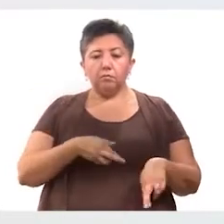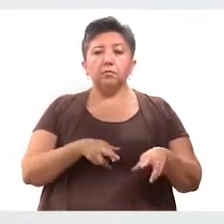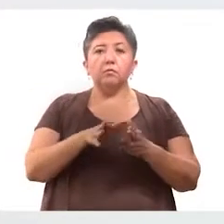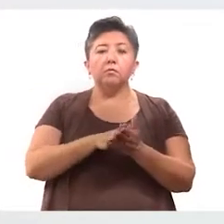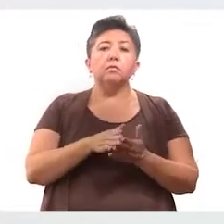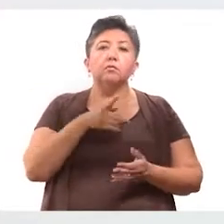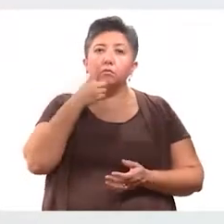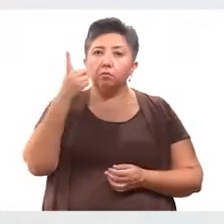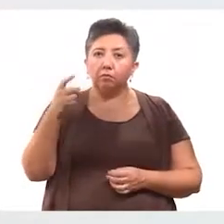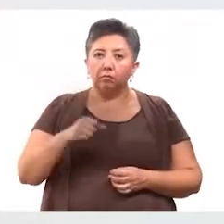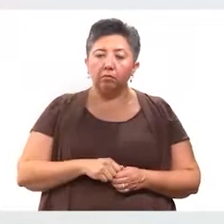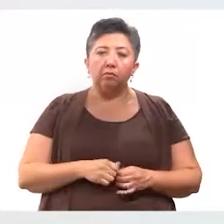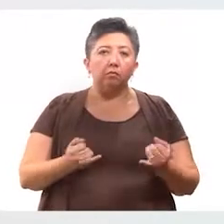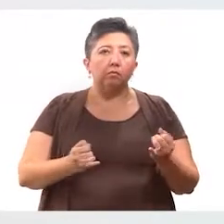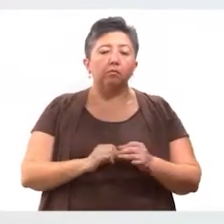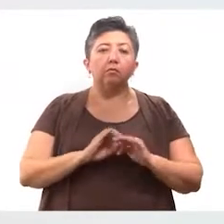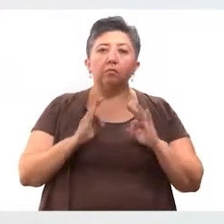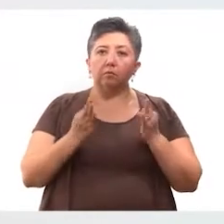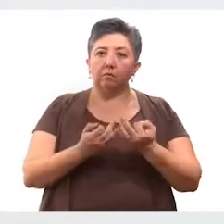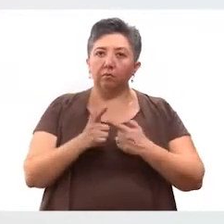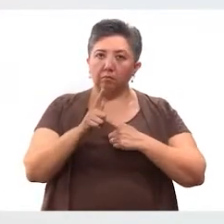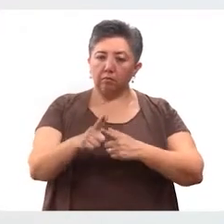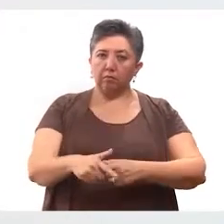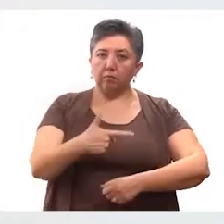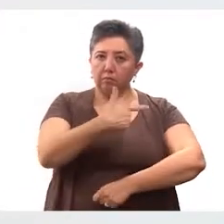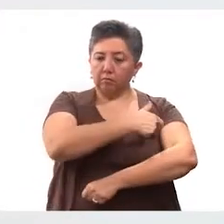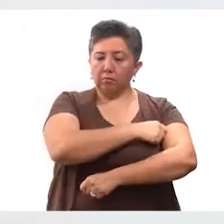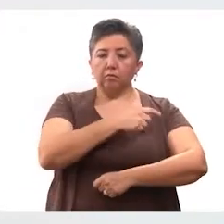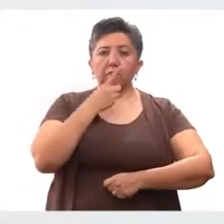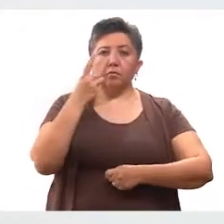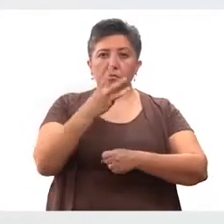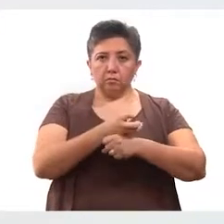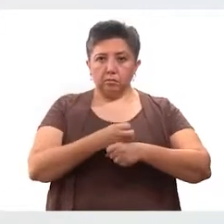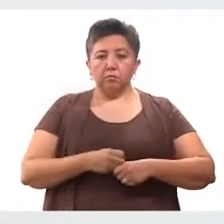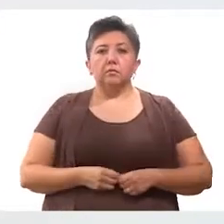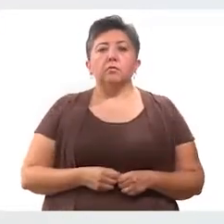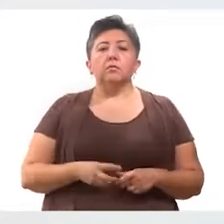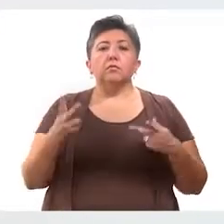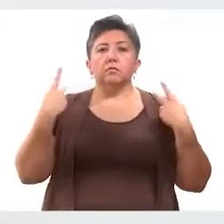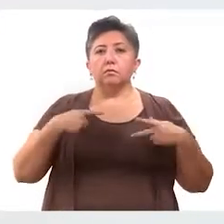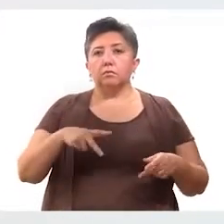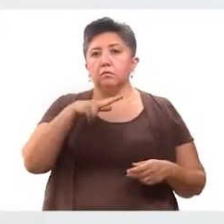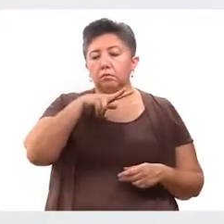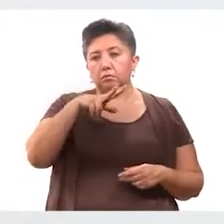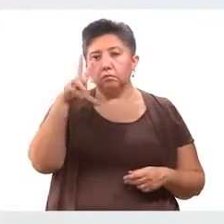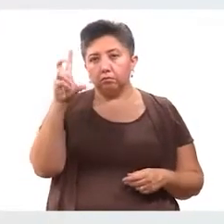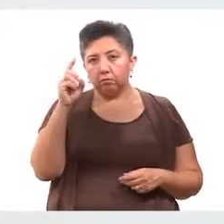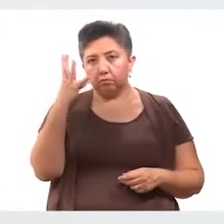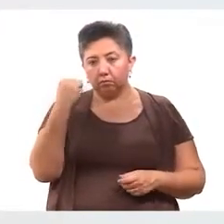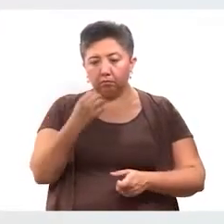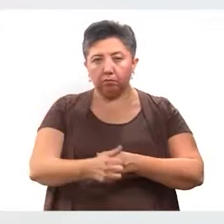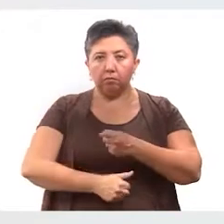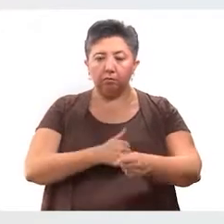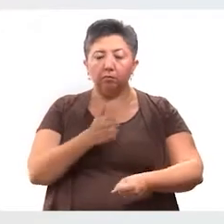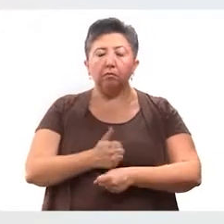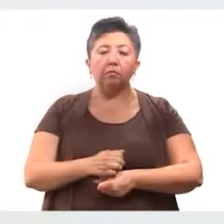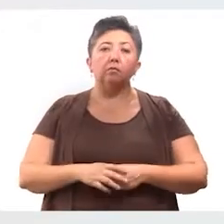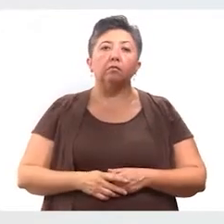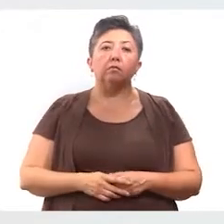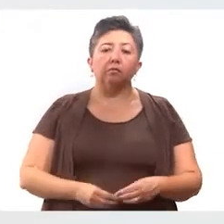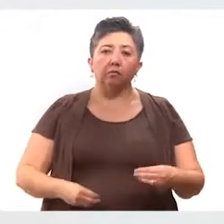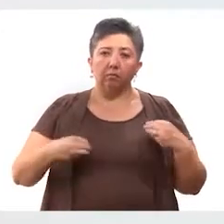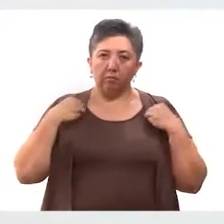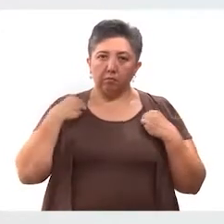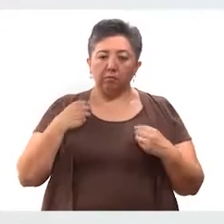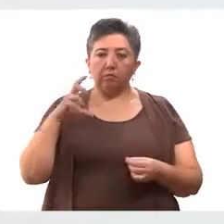Lagartos. De igual forma, continúa la aplicación de vacuna de refuerzo contra el coronavirus a personas de 18 a 39 años de edad,